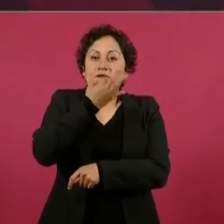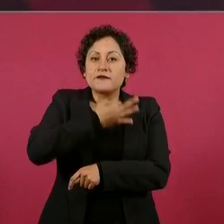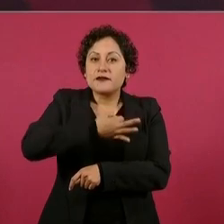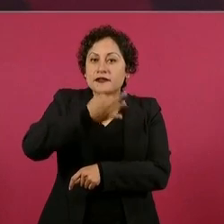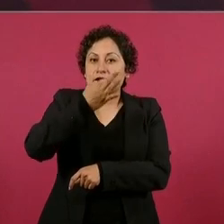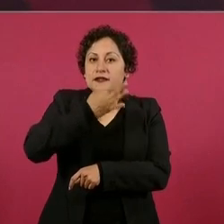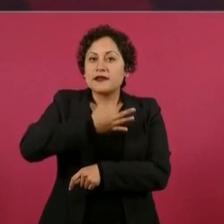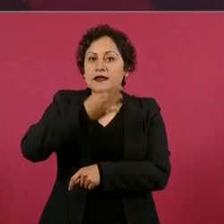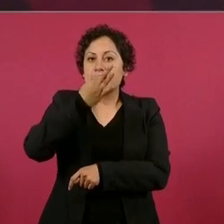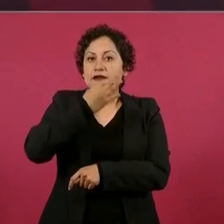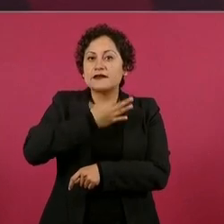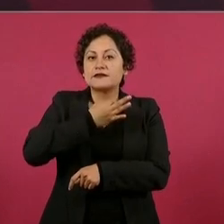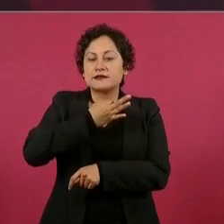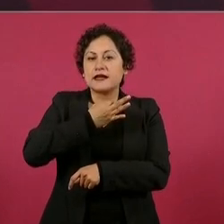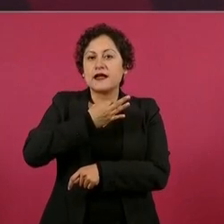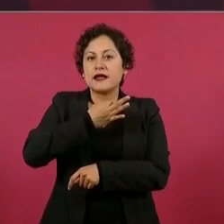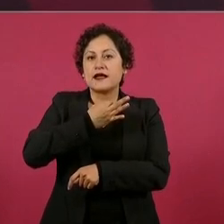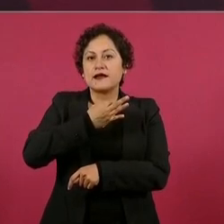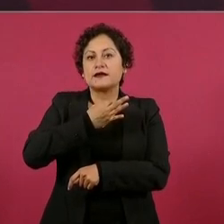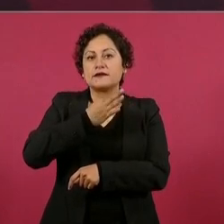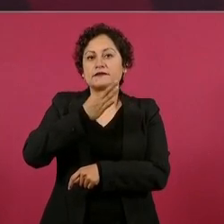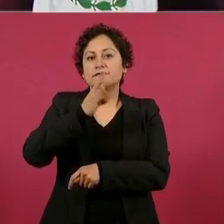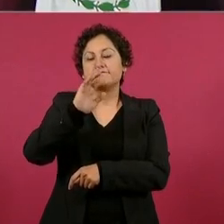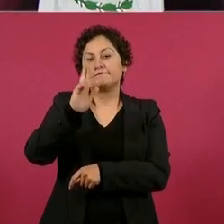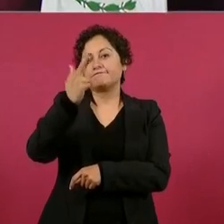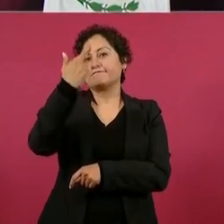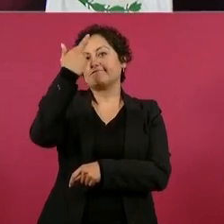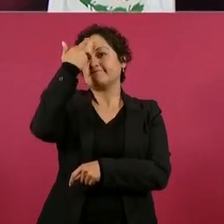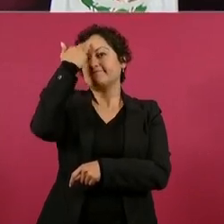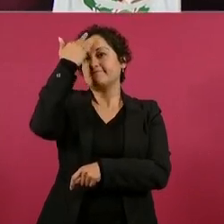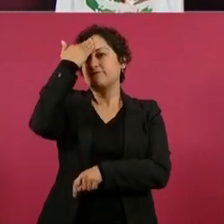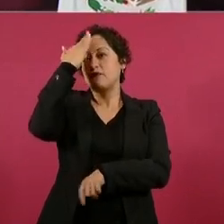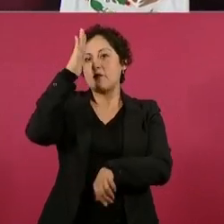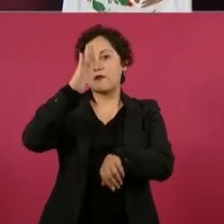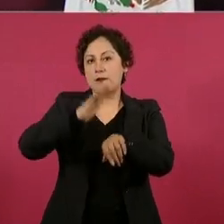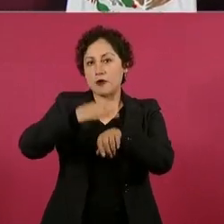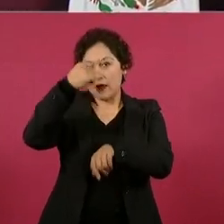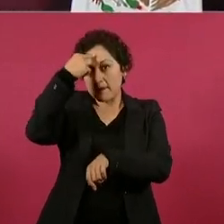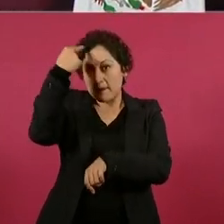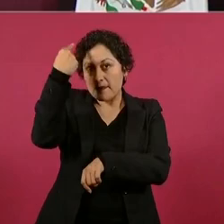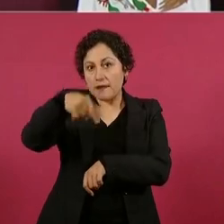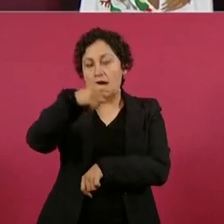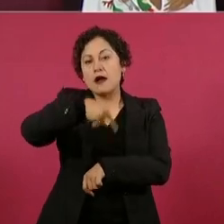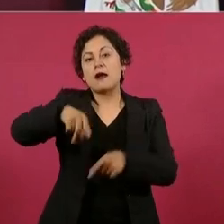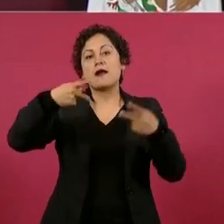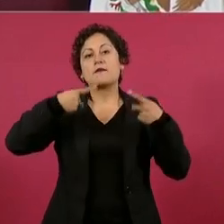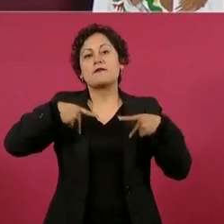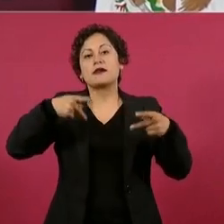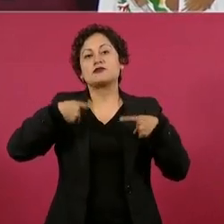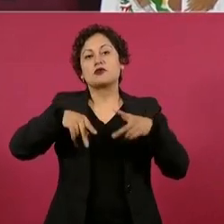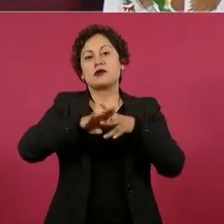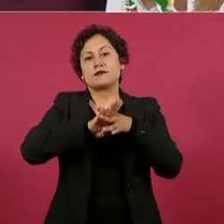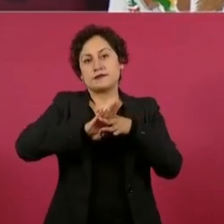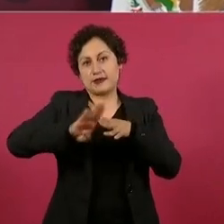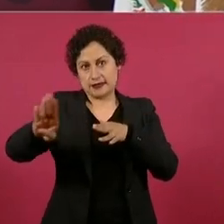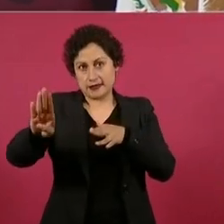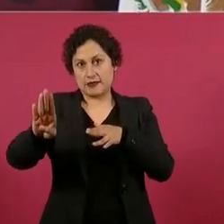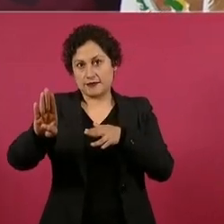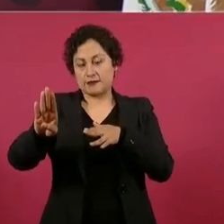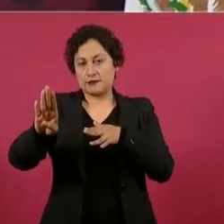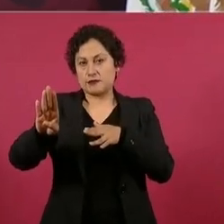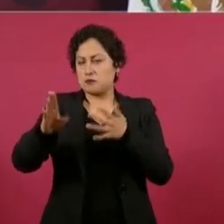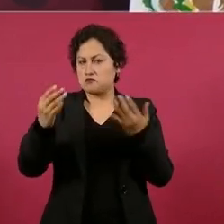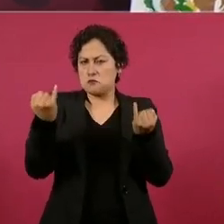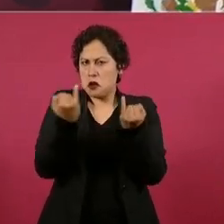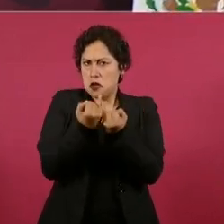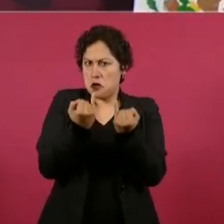y el homenaje a nuestros migrantes. Desde las 7,